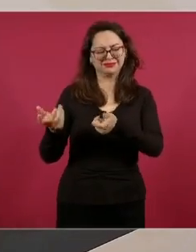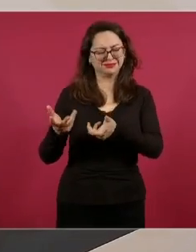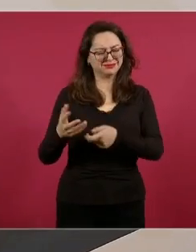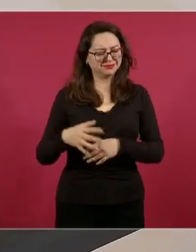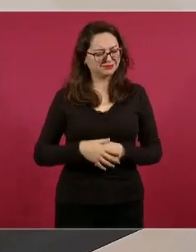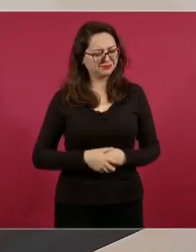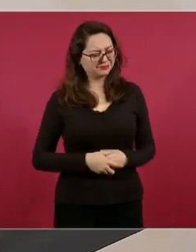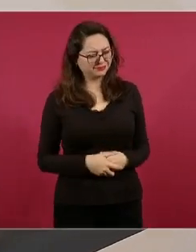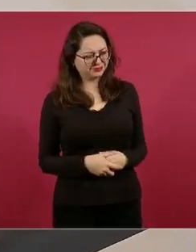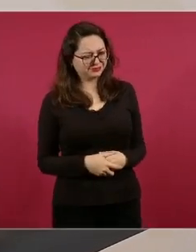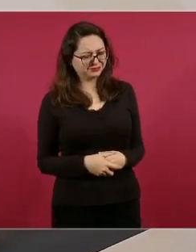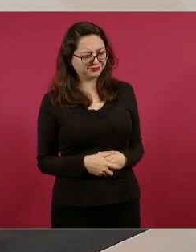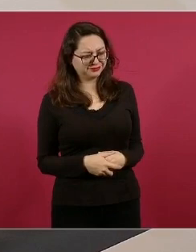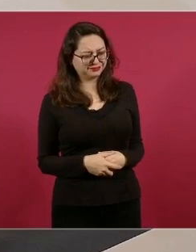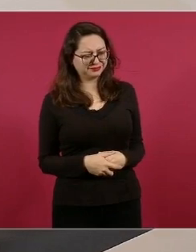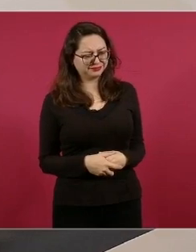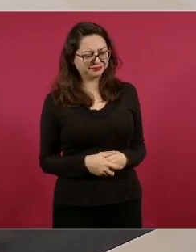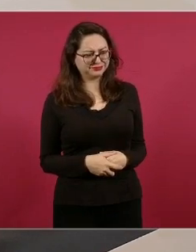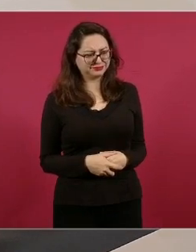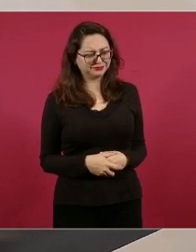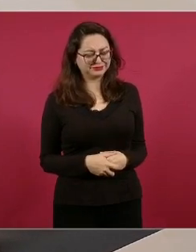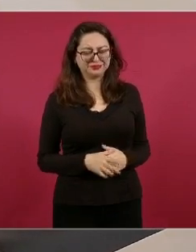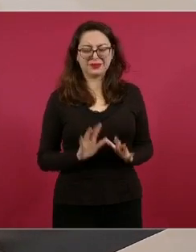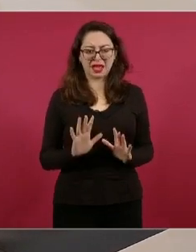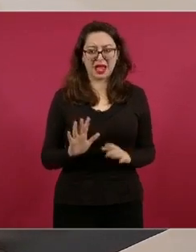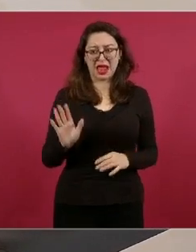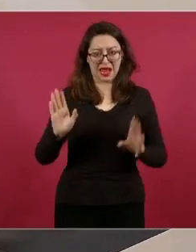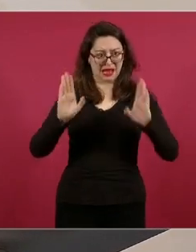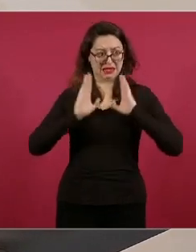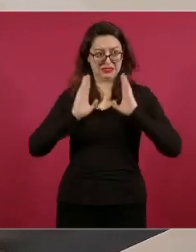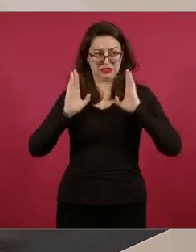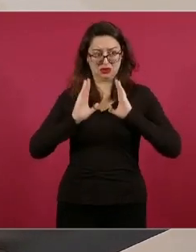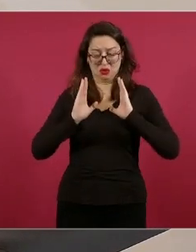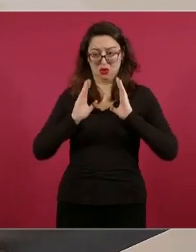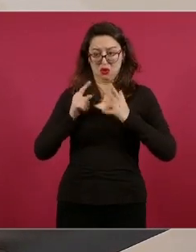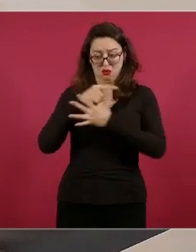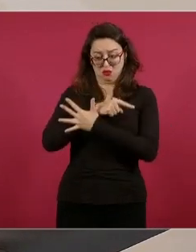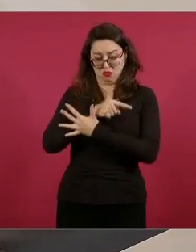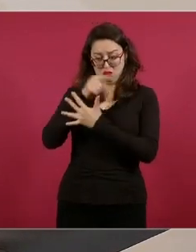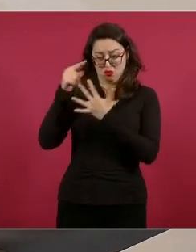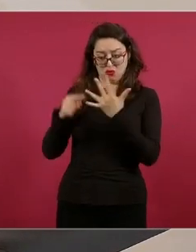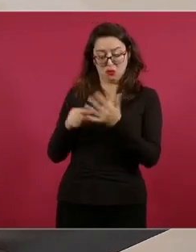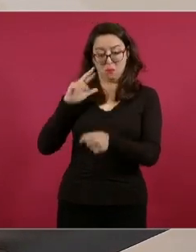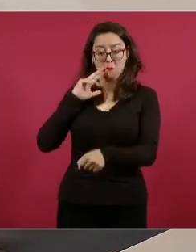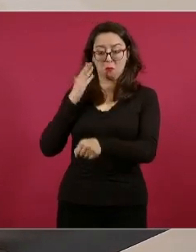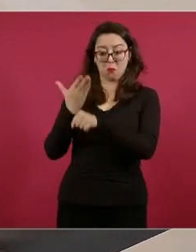ejército, además de esas funciones legales, además que no se conocían